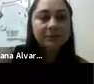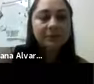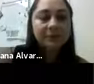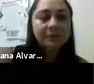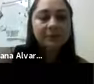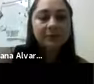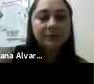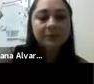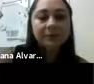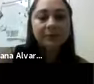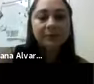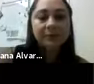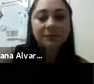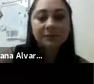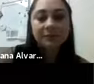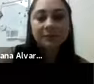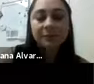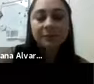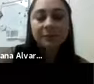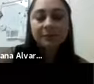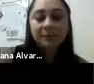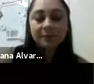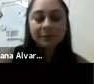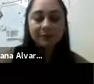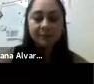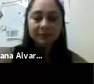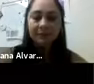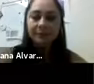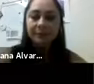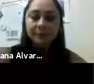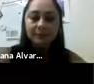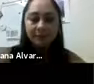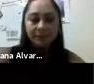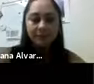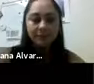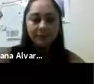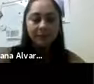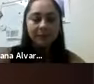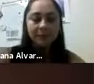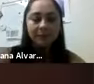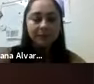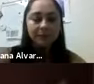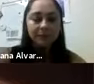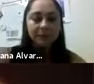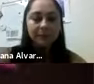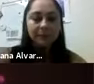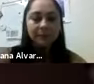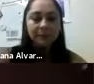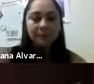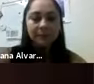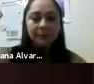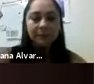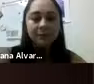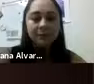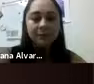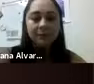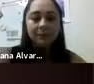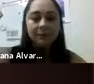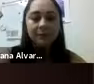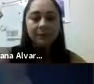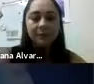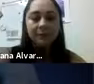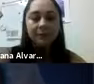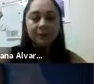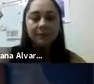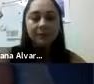e una de las veces fue en mi casa en asturias acababa de pelear la comida